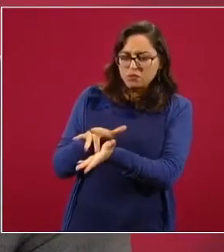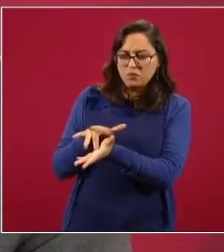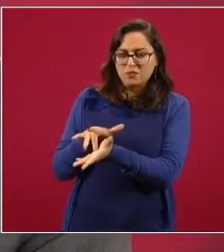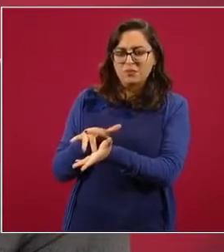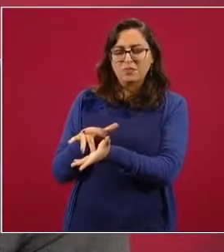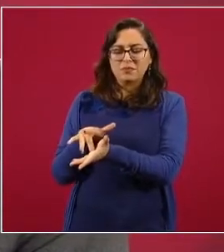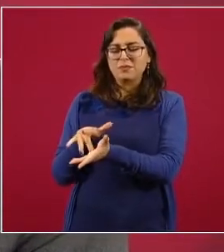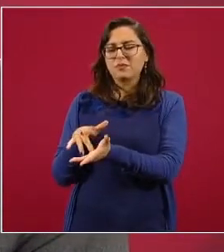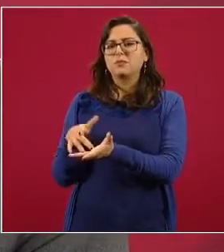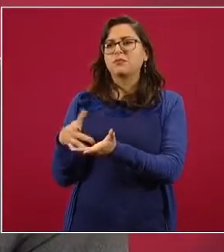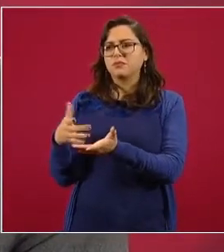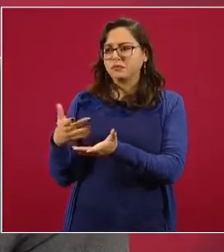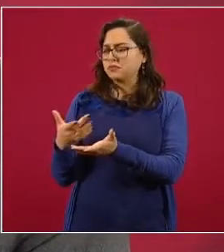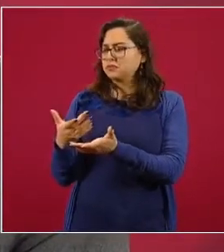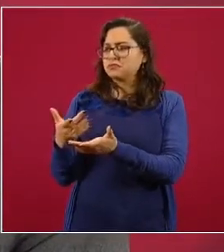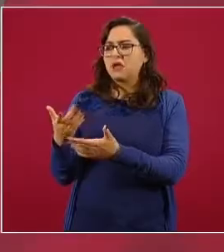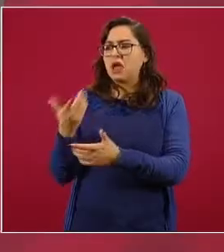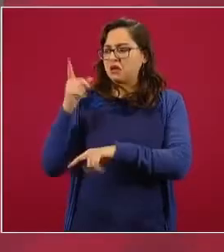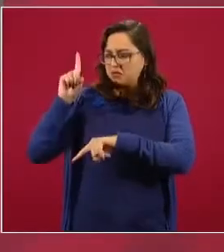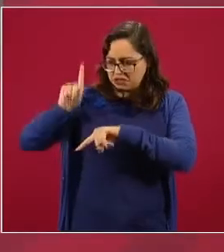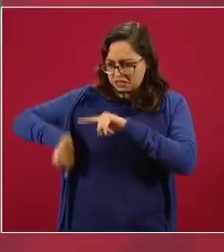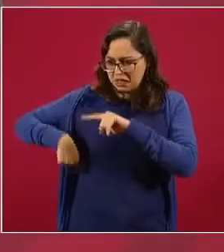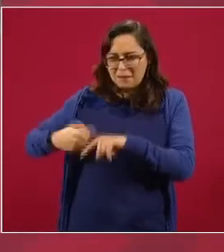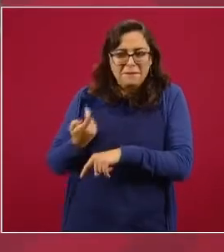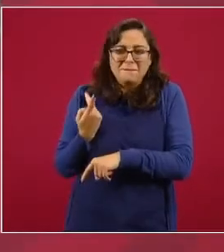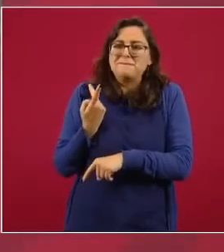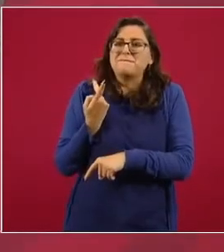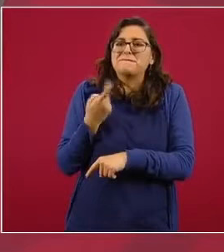La función se va a seguir